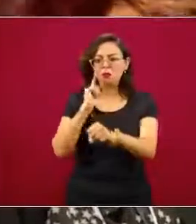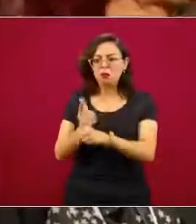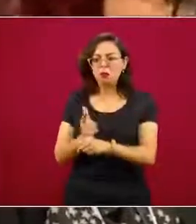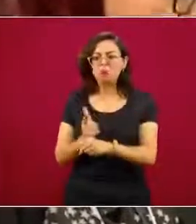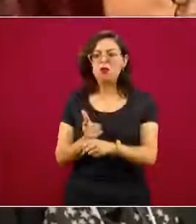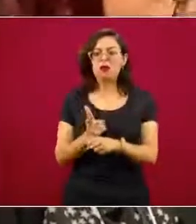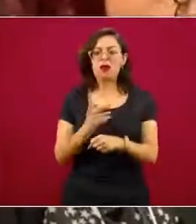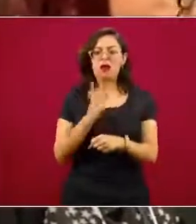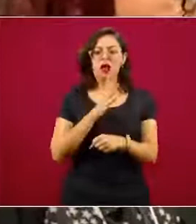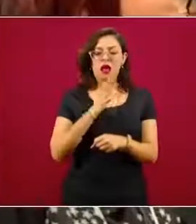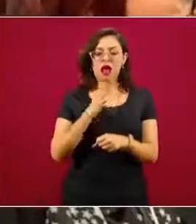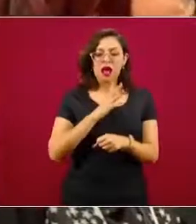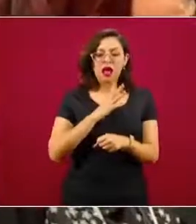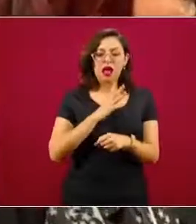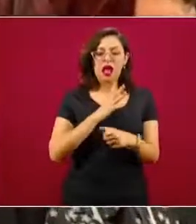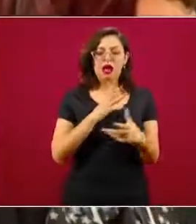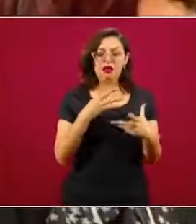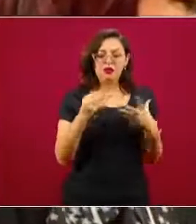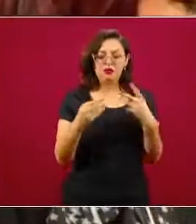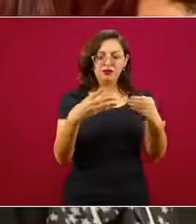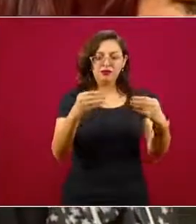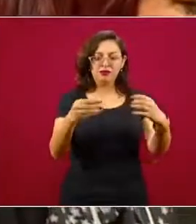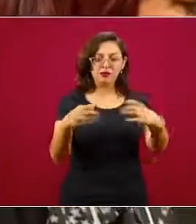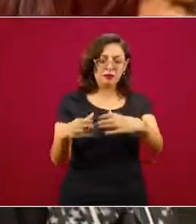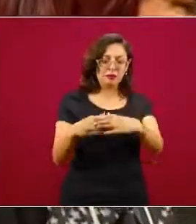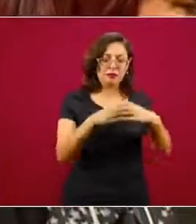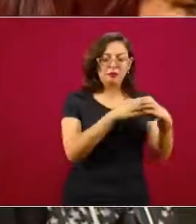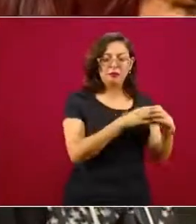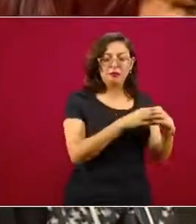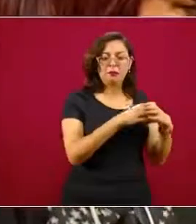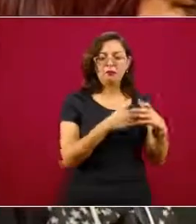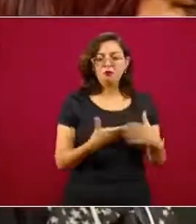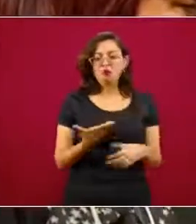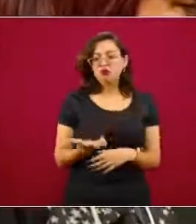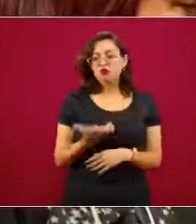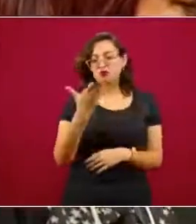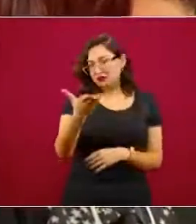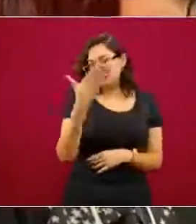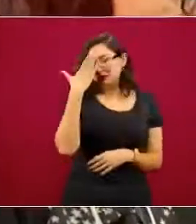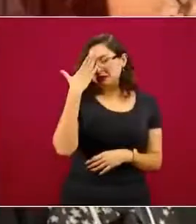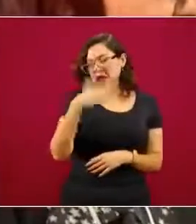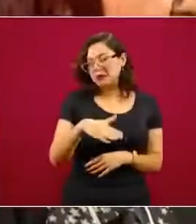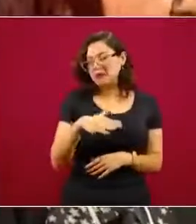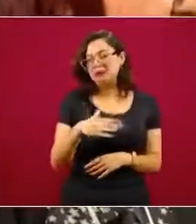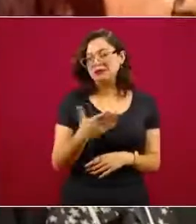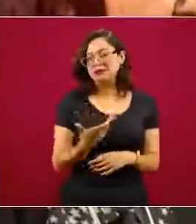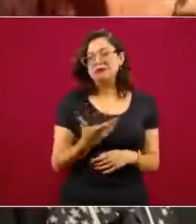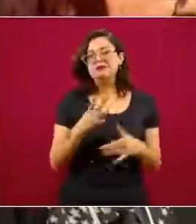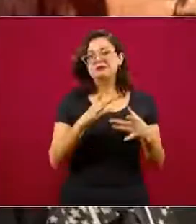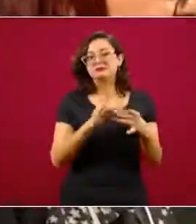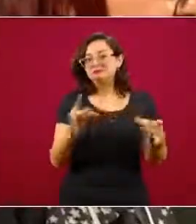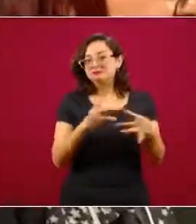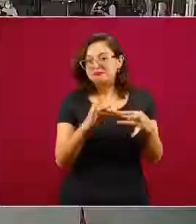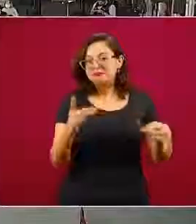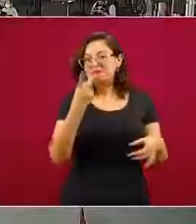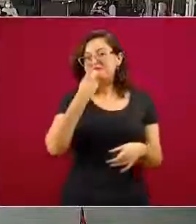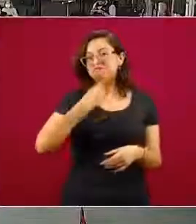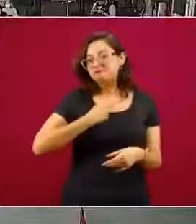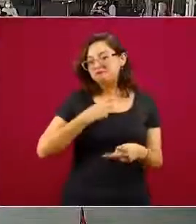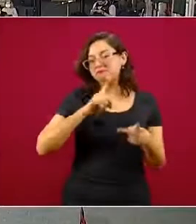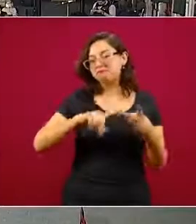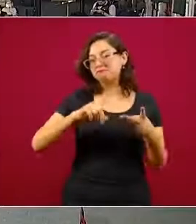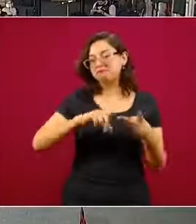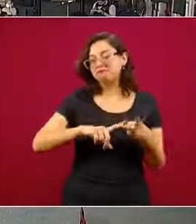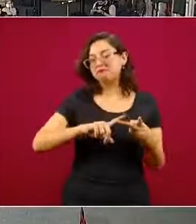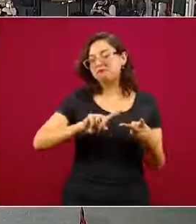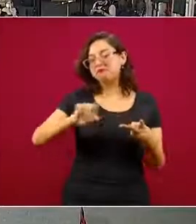de infectados, aislarlos y darles la atención. Usted es el experto, dígame. Y tengo una segunda pregunta. Gracias. Muchas